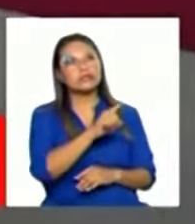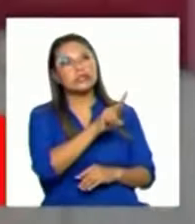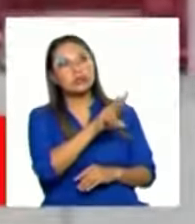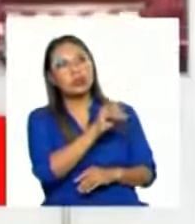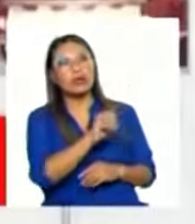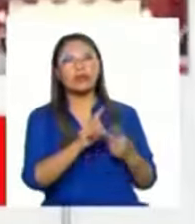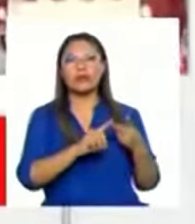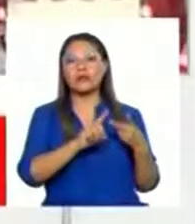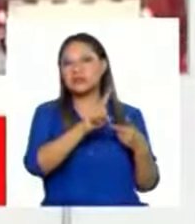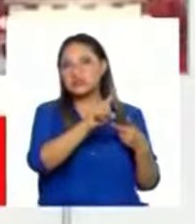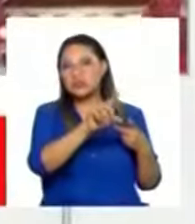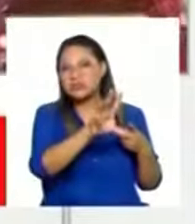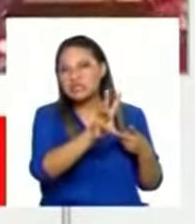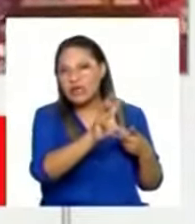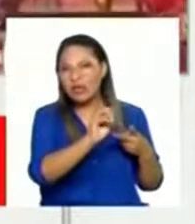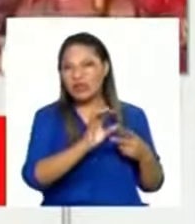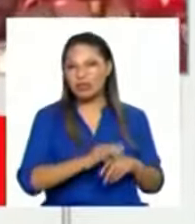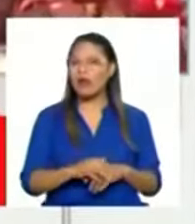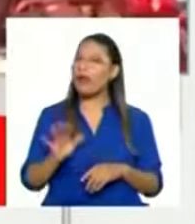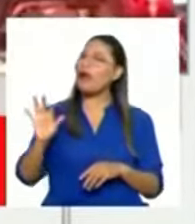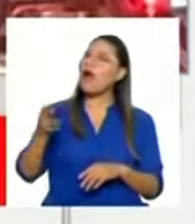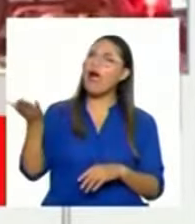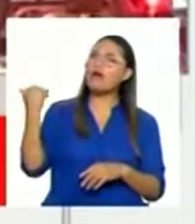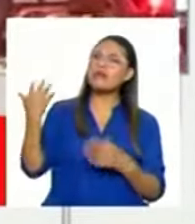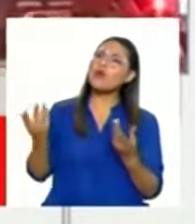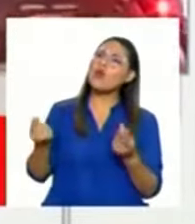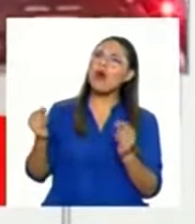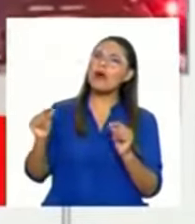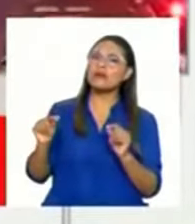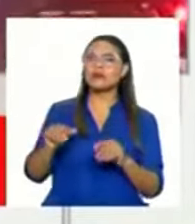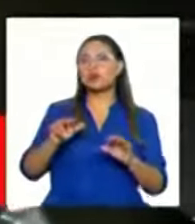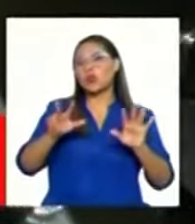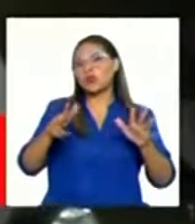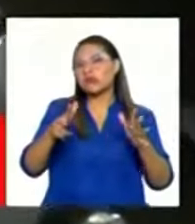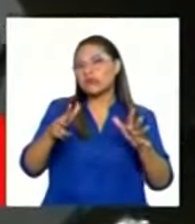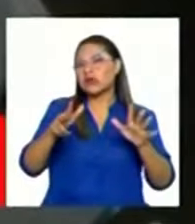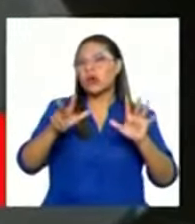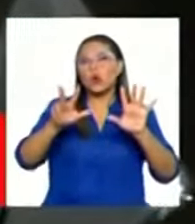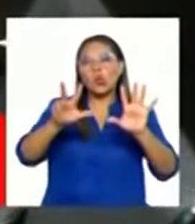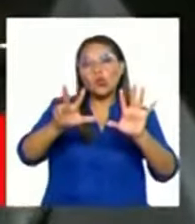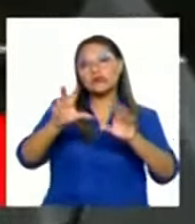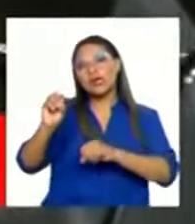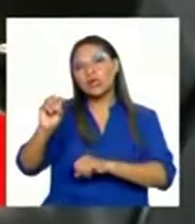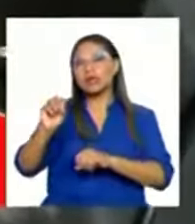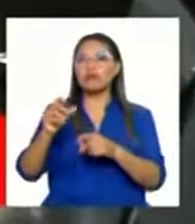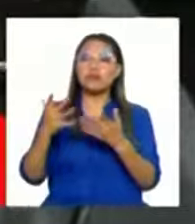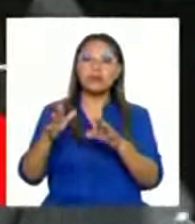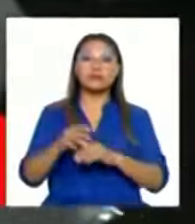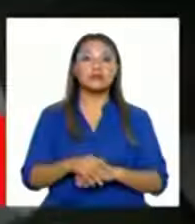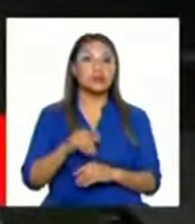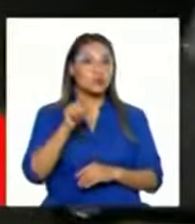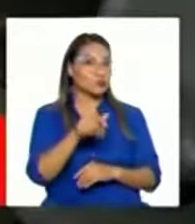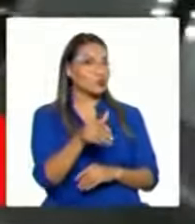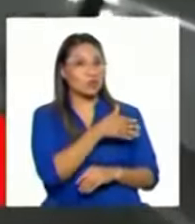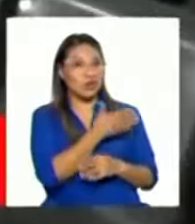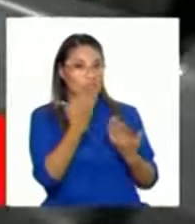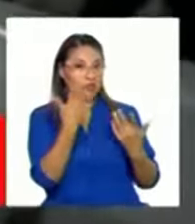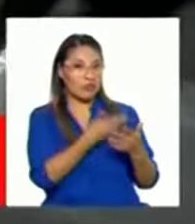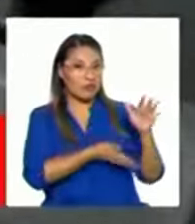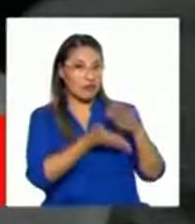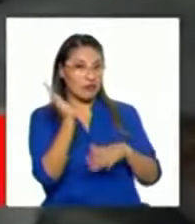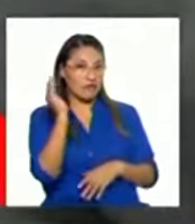120, 160. ¿Y un día habitual normal cuándo le cuesta? 80. Para Andahuaylas. Andahuaylas. ¿Y cómo es el